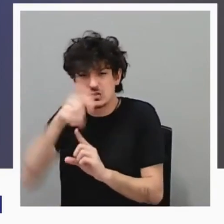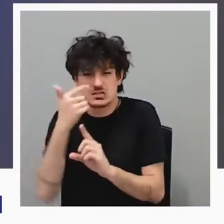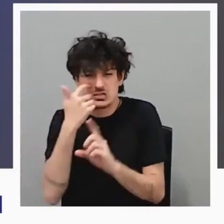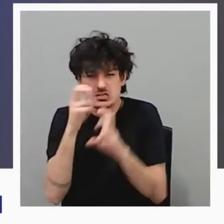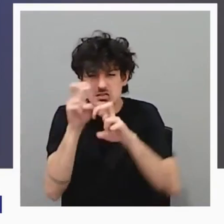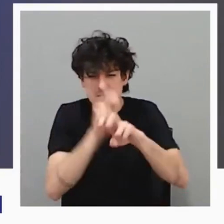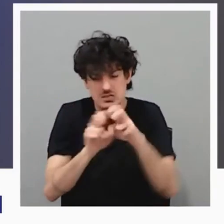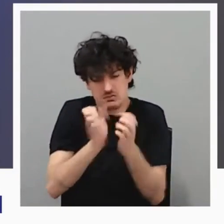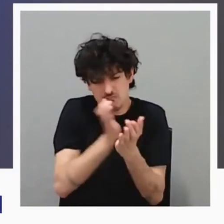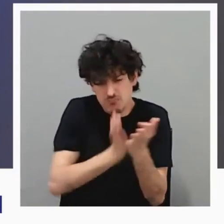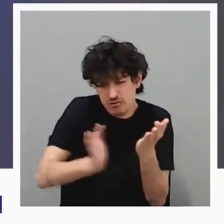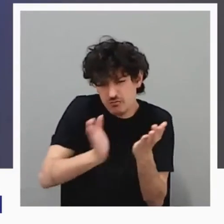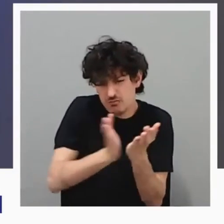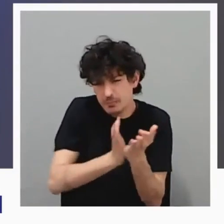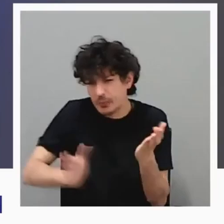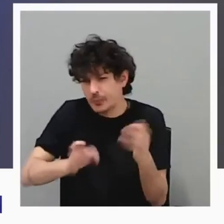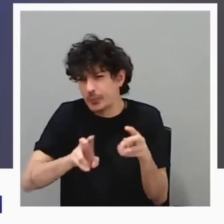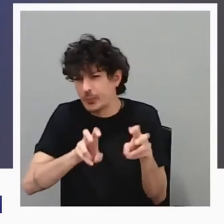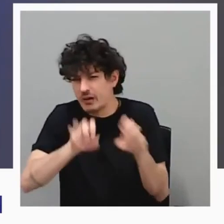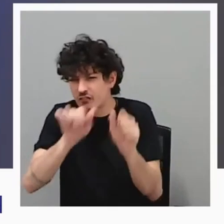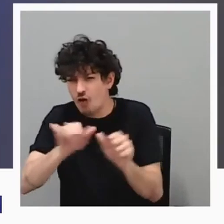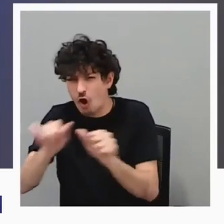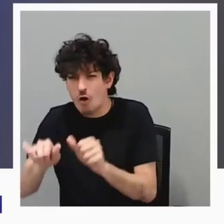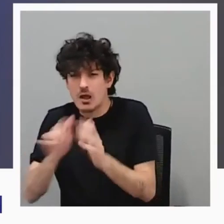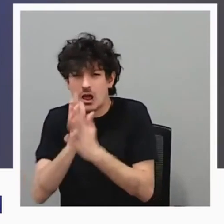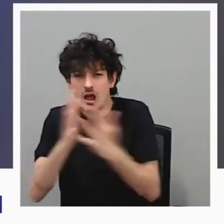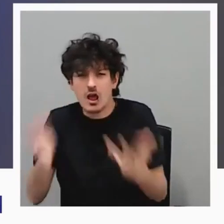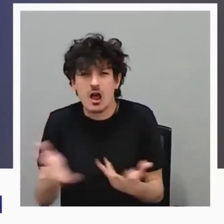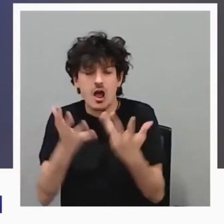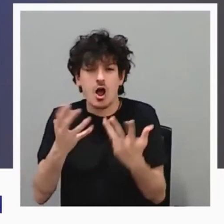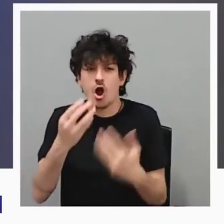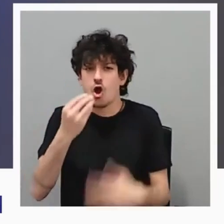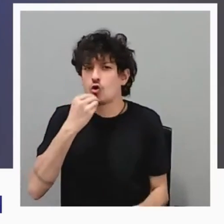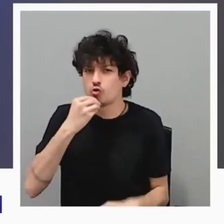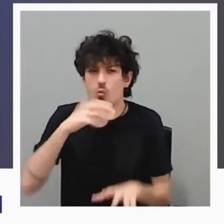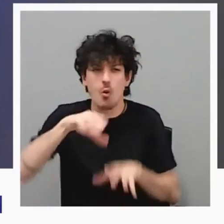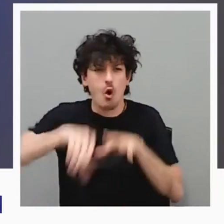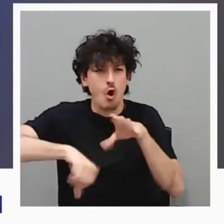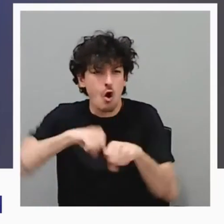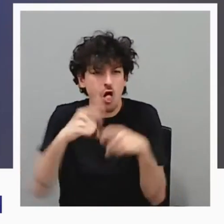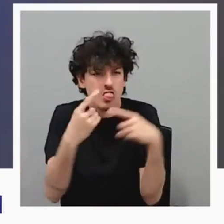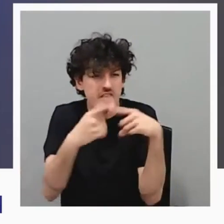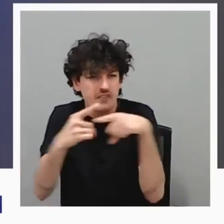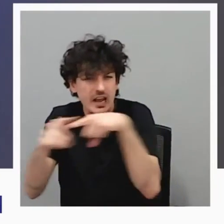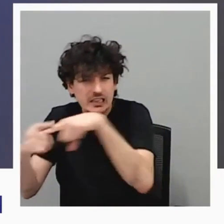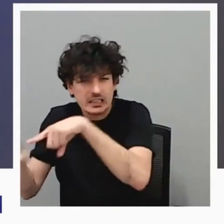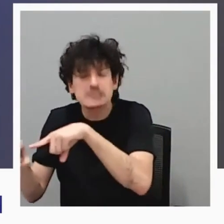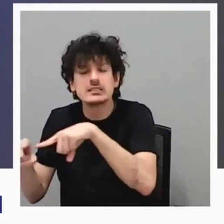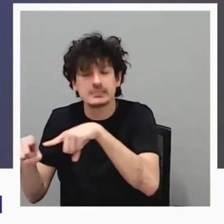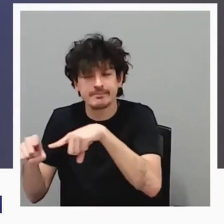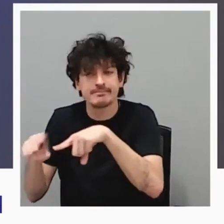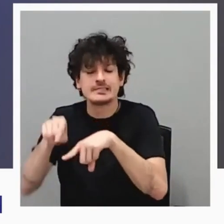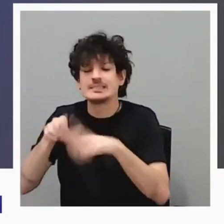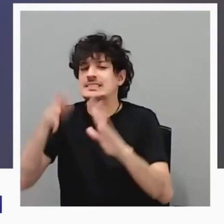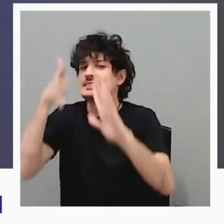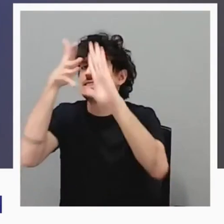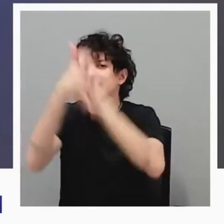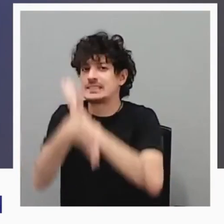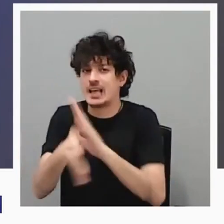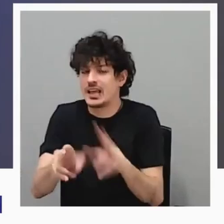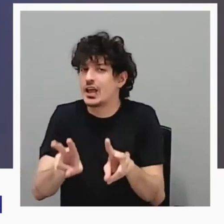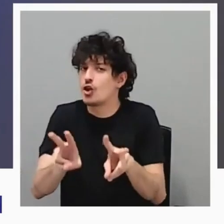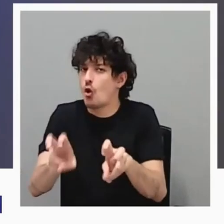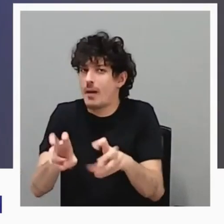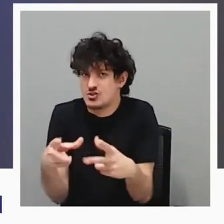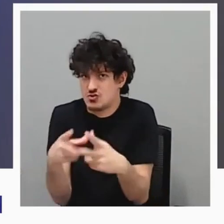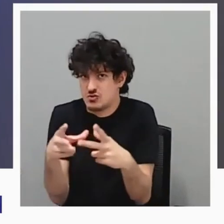o para fomentar consumos distintos, están innovando socialmente y eso es un apoyo, sin duda, al reto del cambio climático. Al